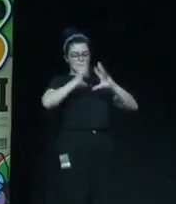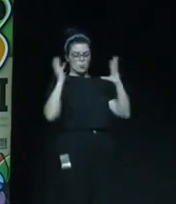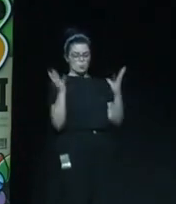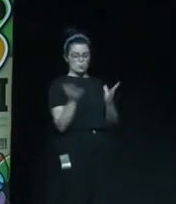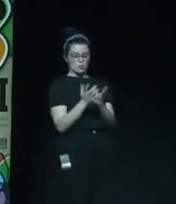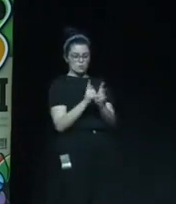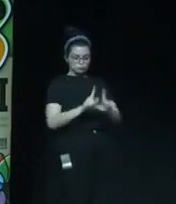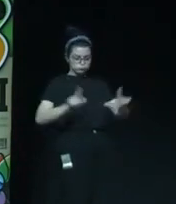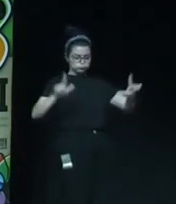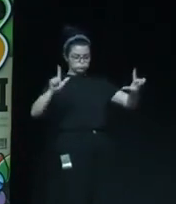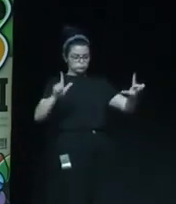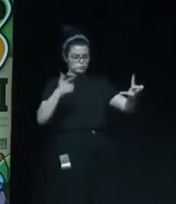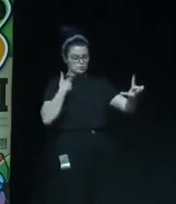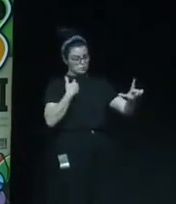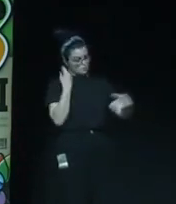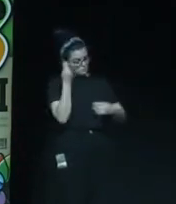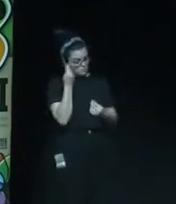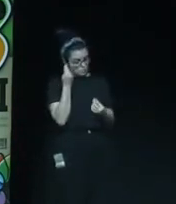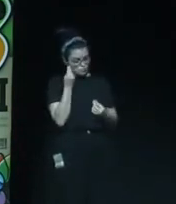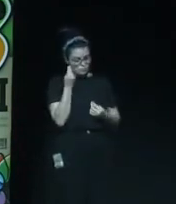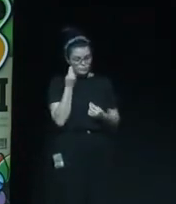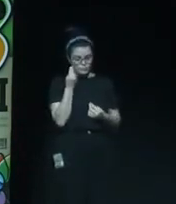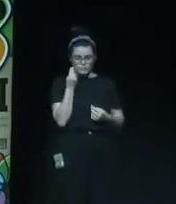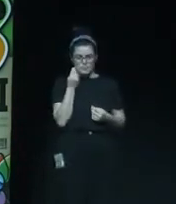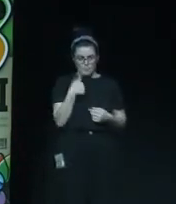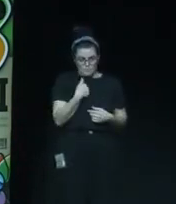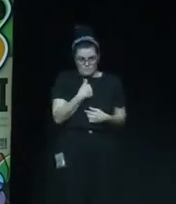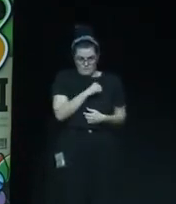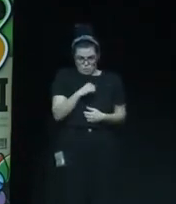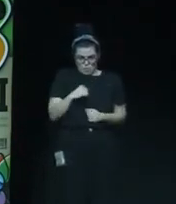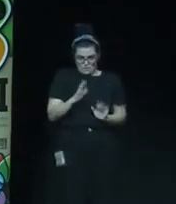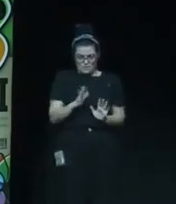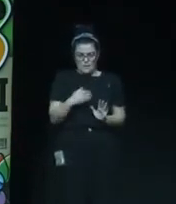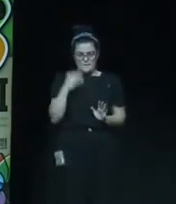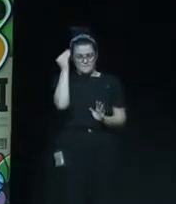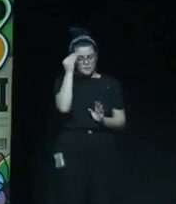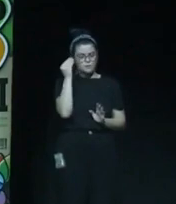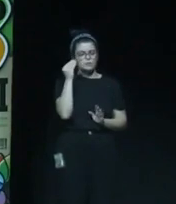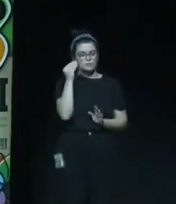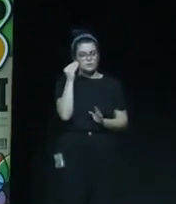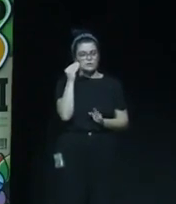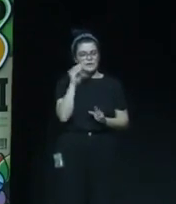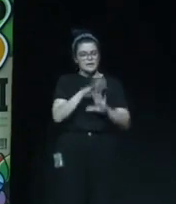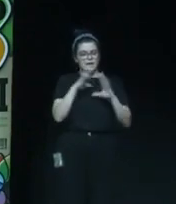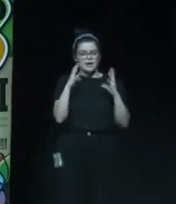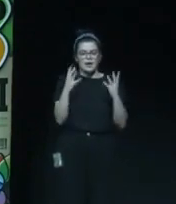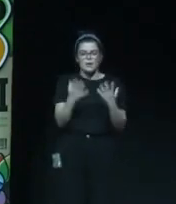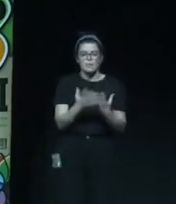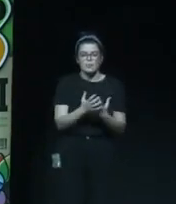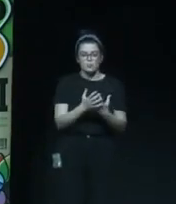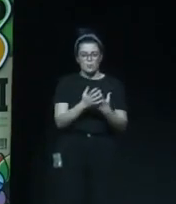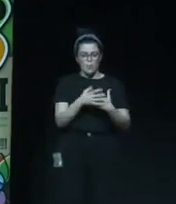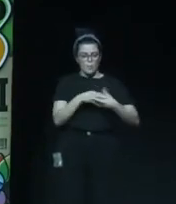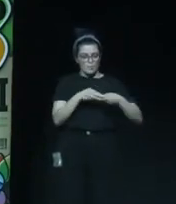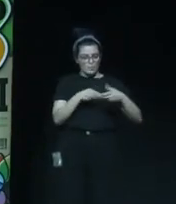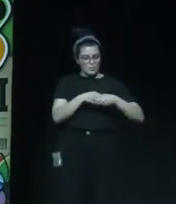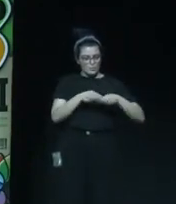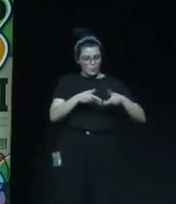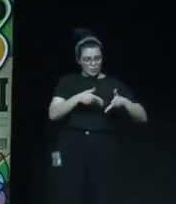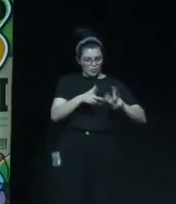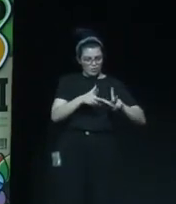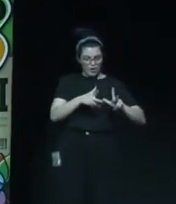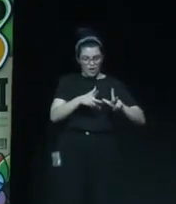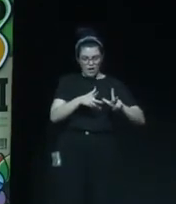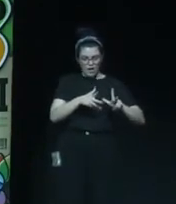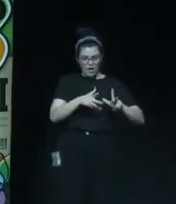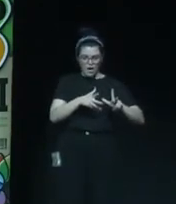y pensamos, o yo por lo menos voy a hablar en primera persona, que hay mucha más democracia en el mundo de la que pensamos y